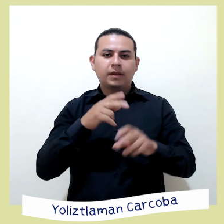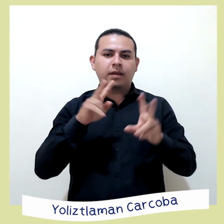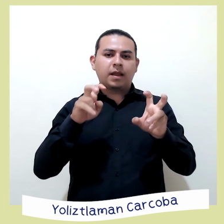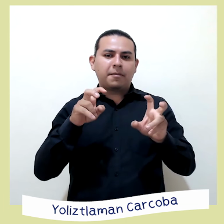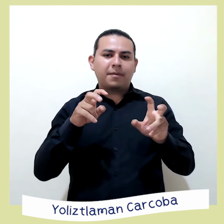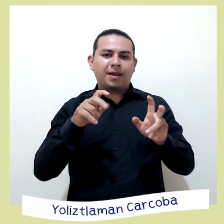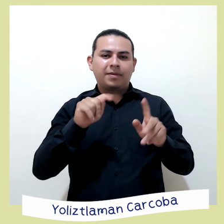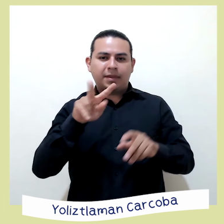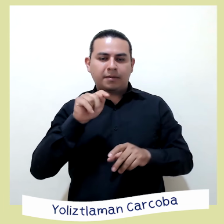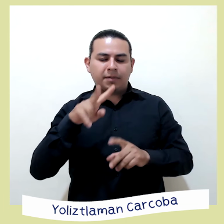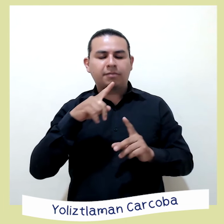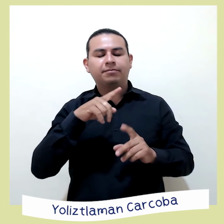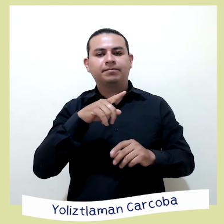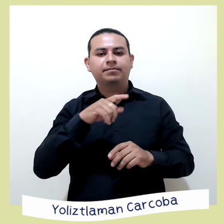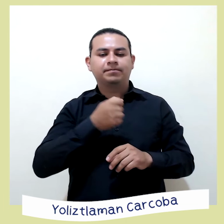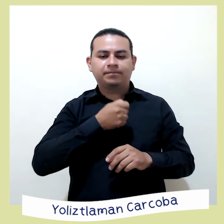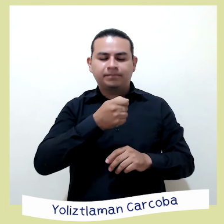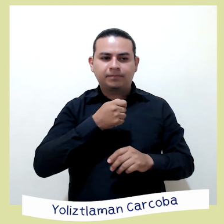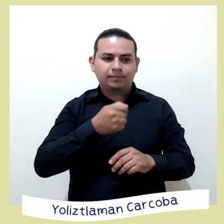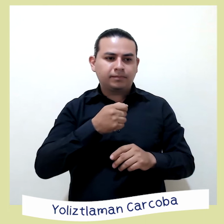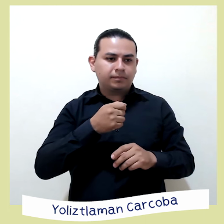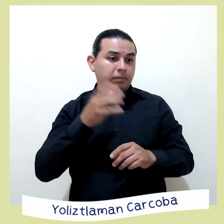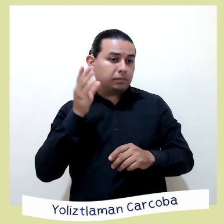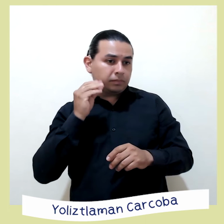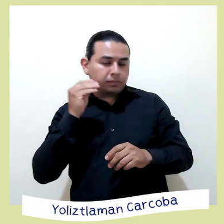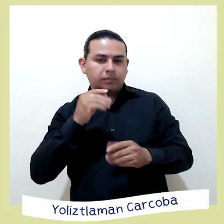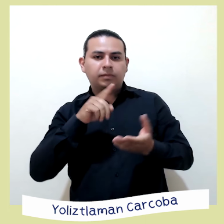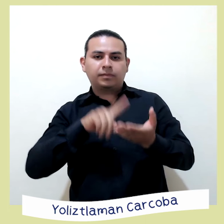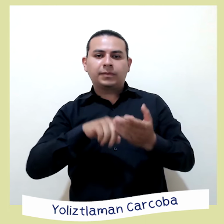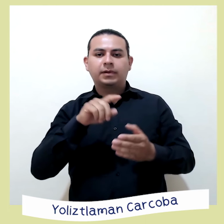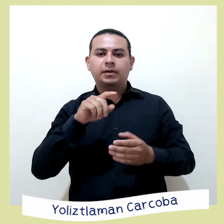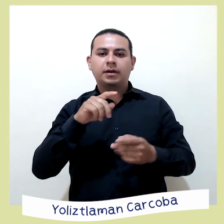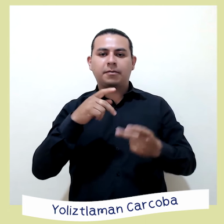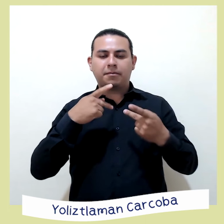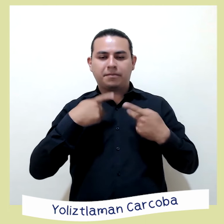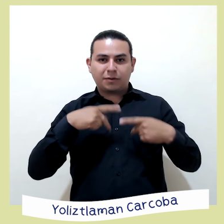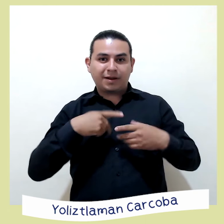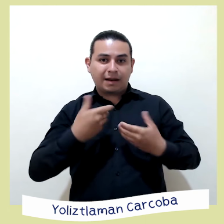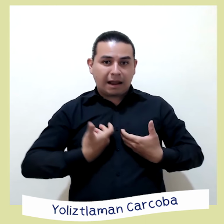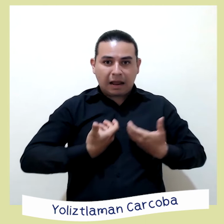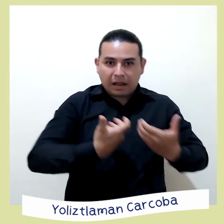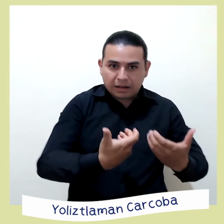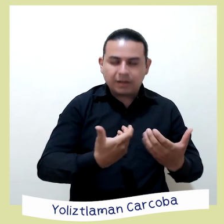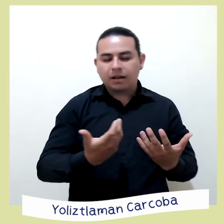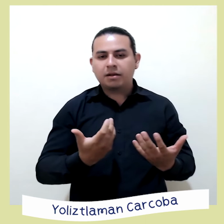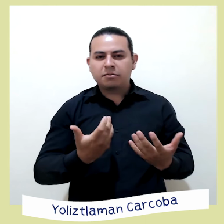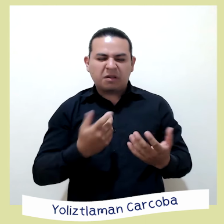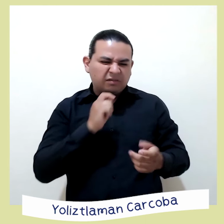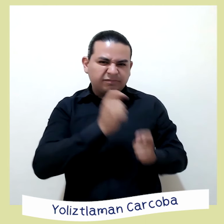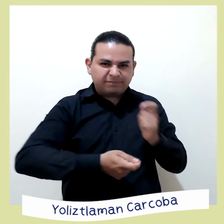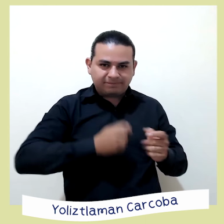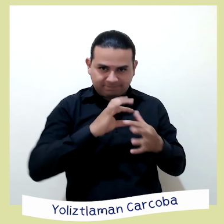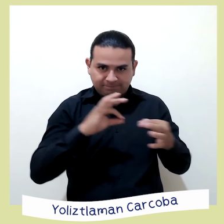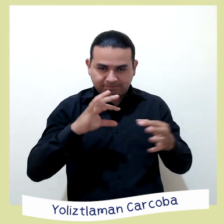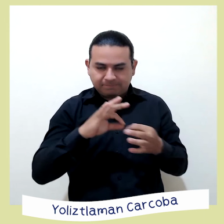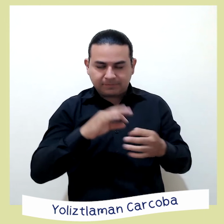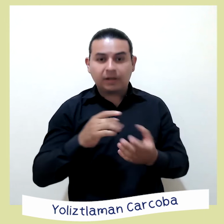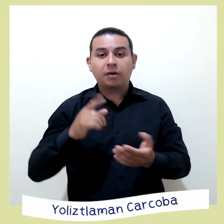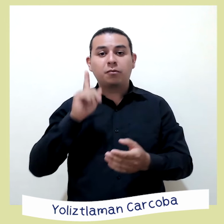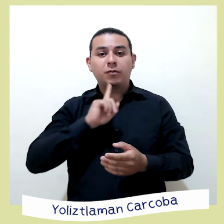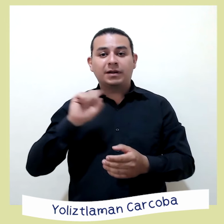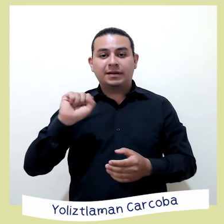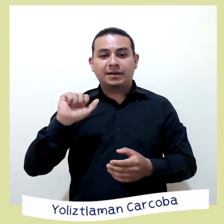para reivindicar el derecho a una vida digna de las mujeres trans mayores. Conduce el programa Situación de